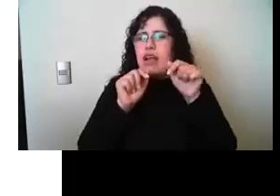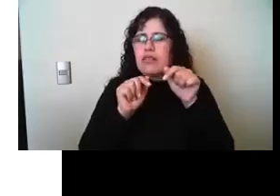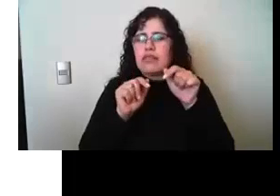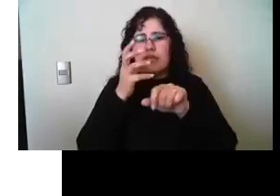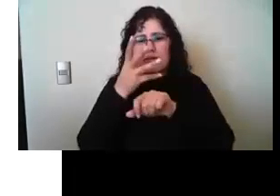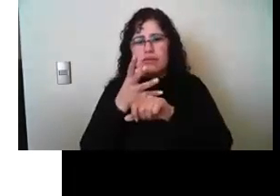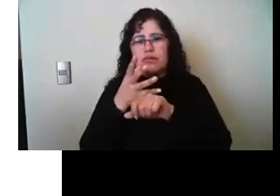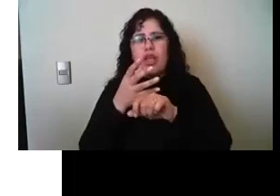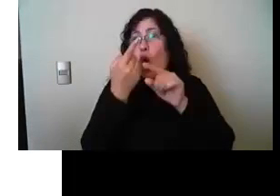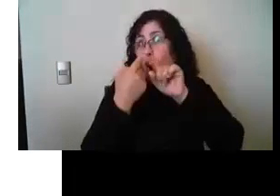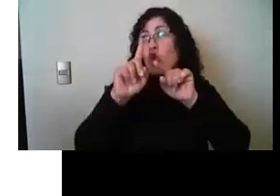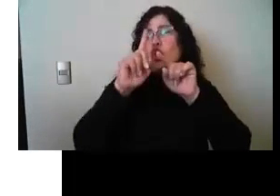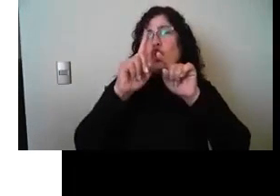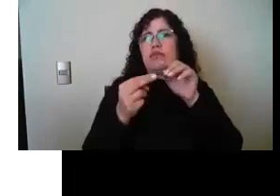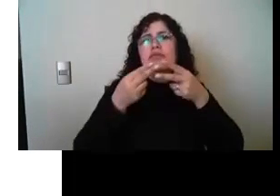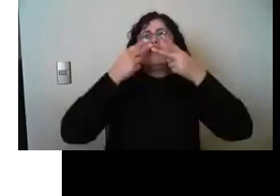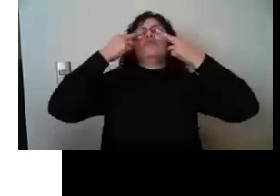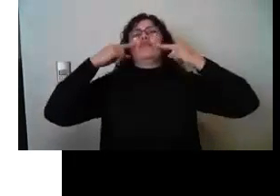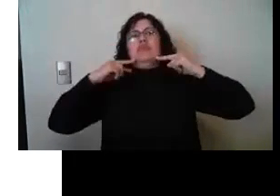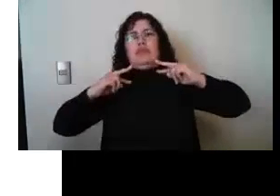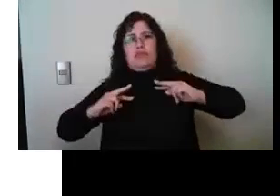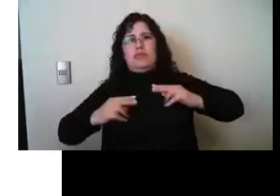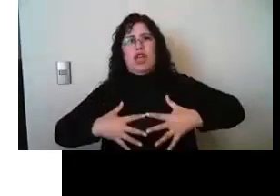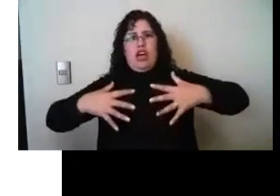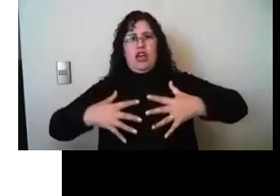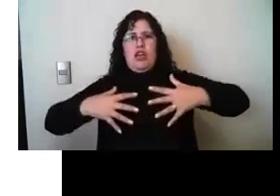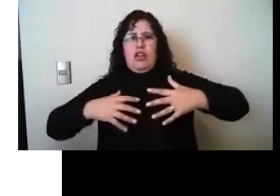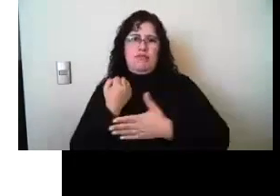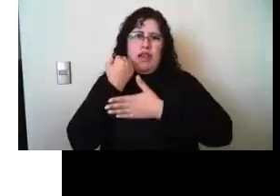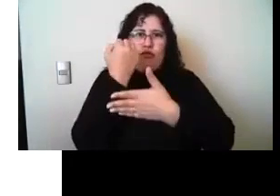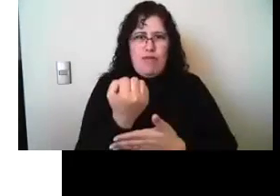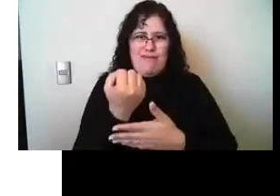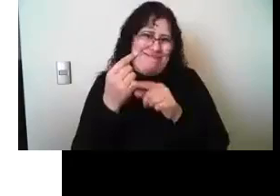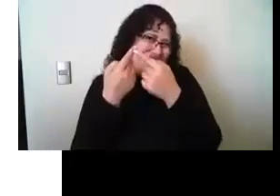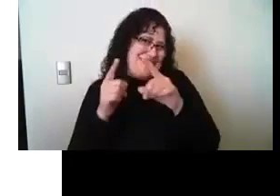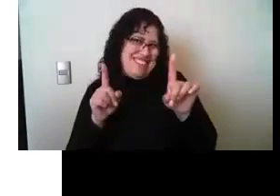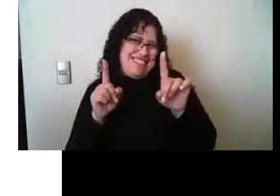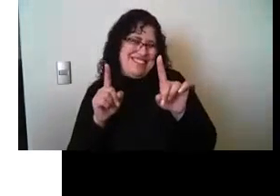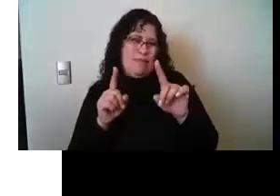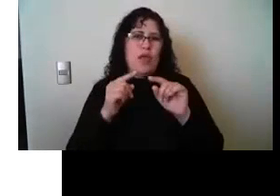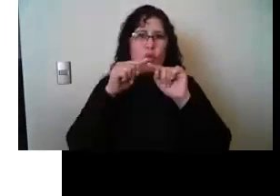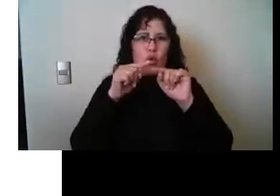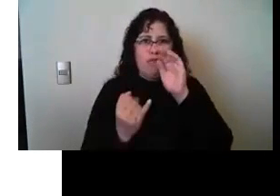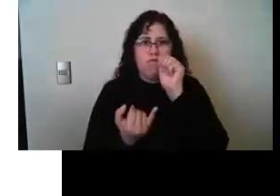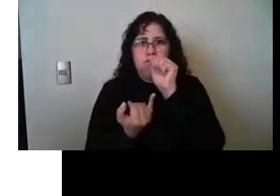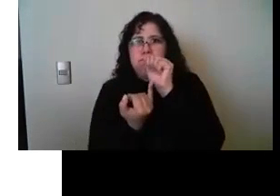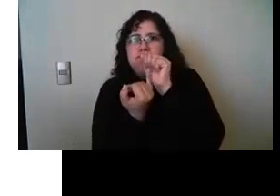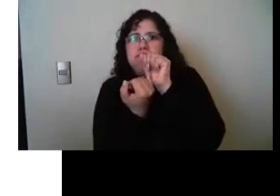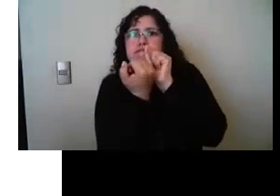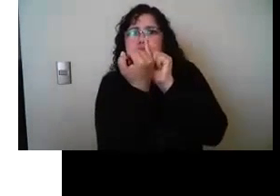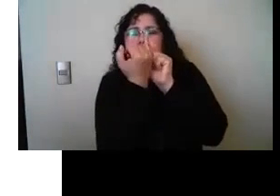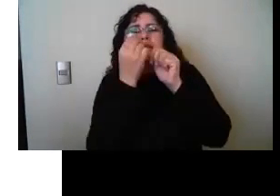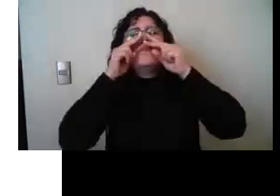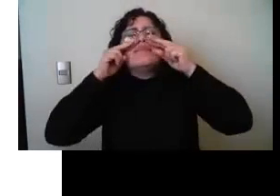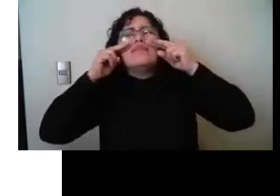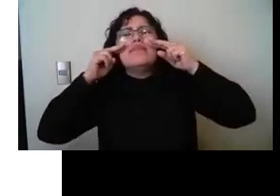al sistema respiratorio. Pero la porción más superior es la que va a llevar las sustancias odoríferas, que nos